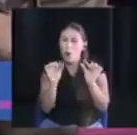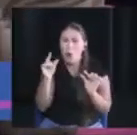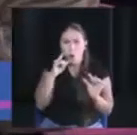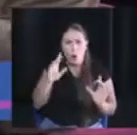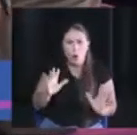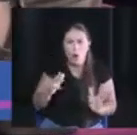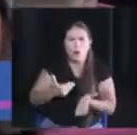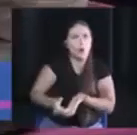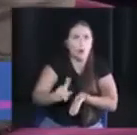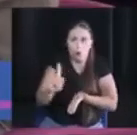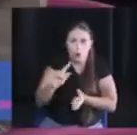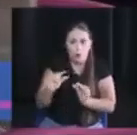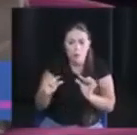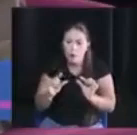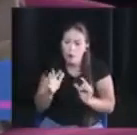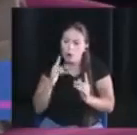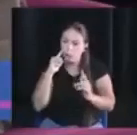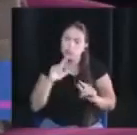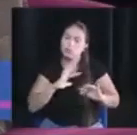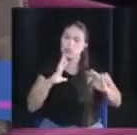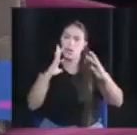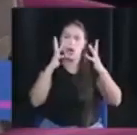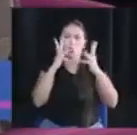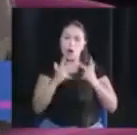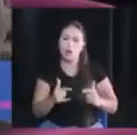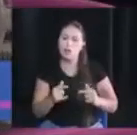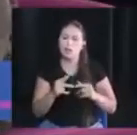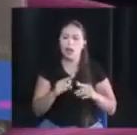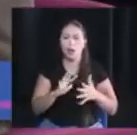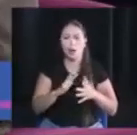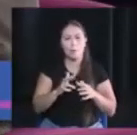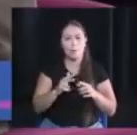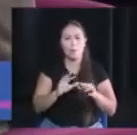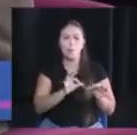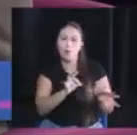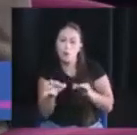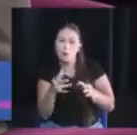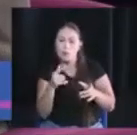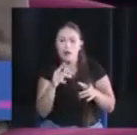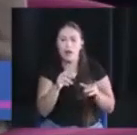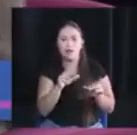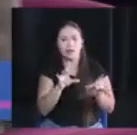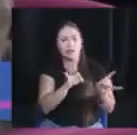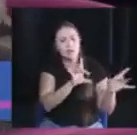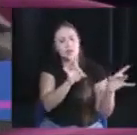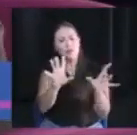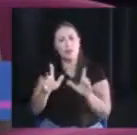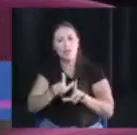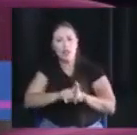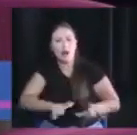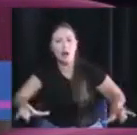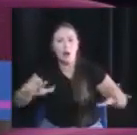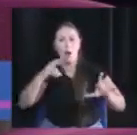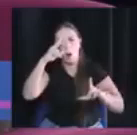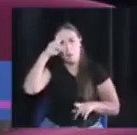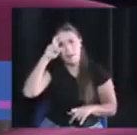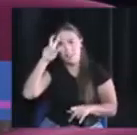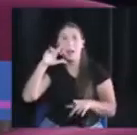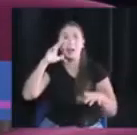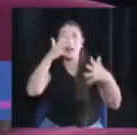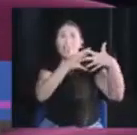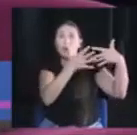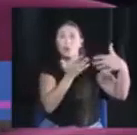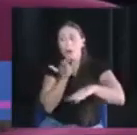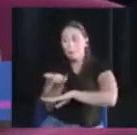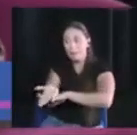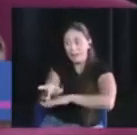escaso organizó un mecanismo de desinfección de hospitales que se lo pidieron de Estados